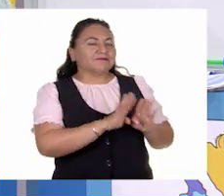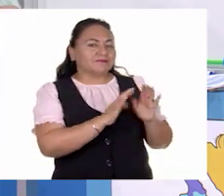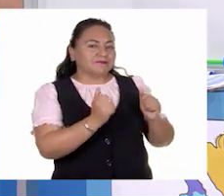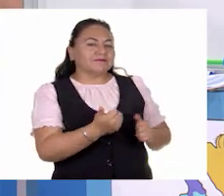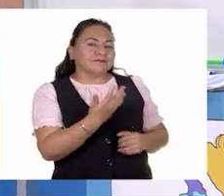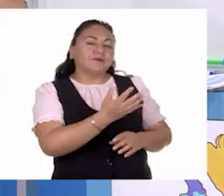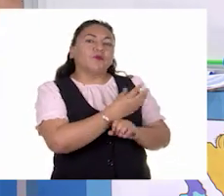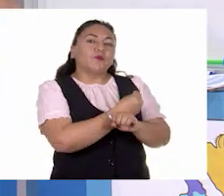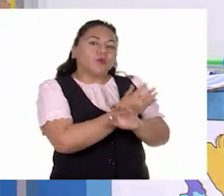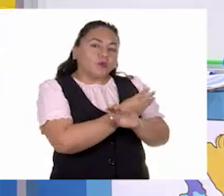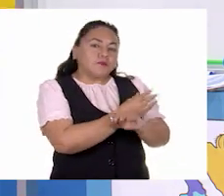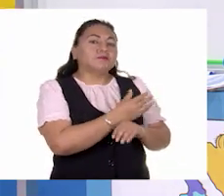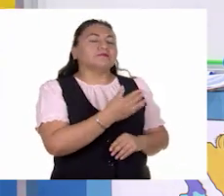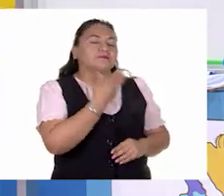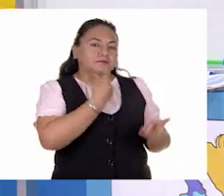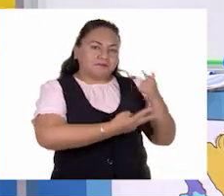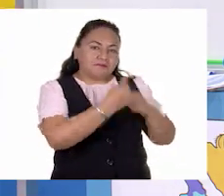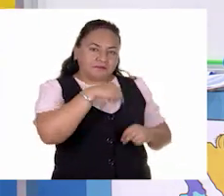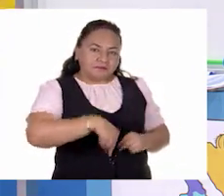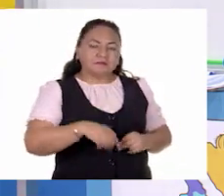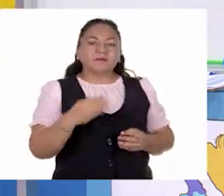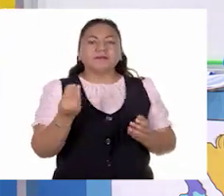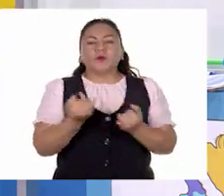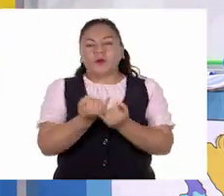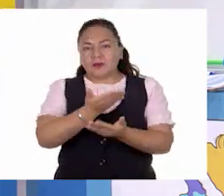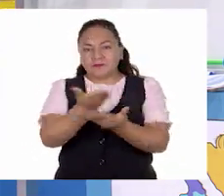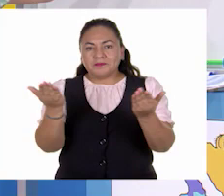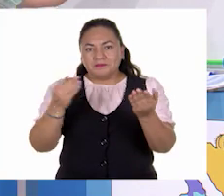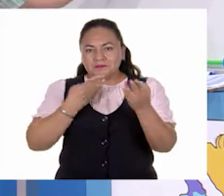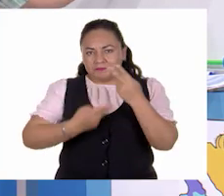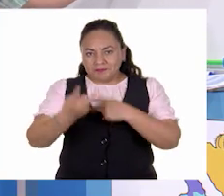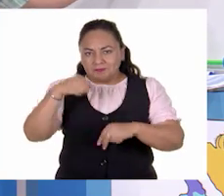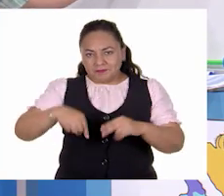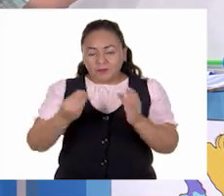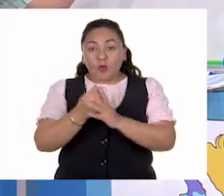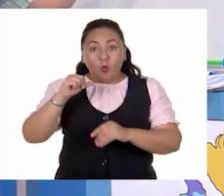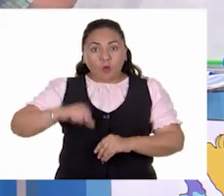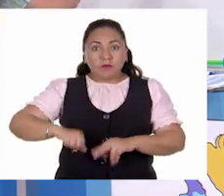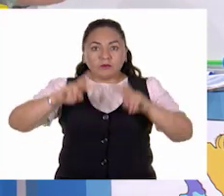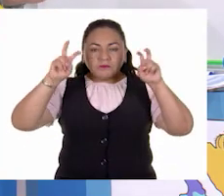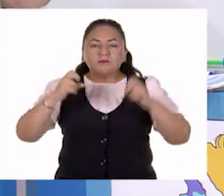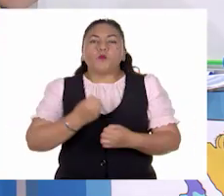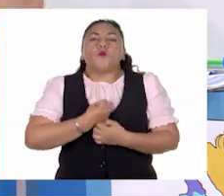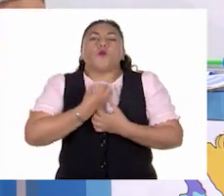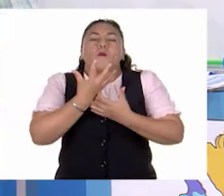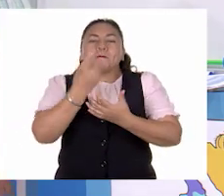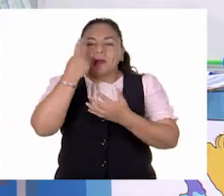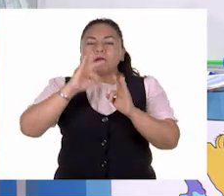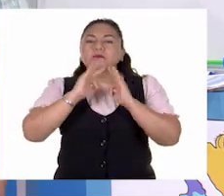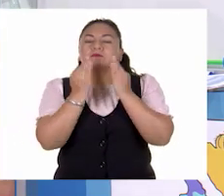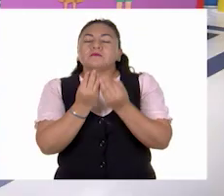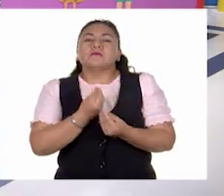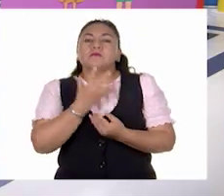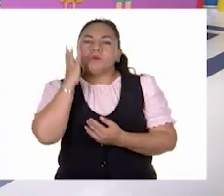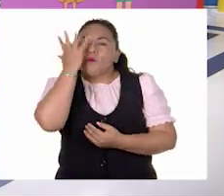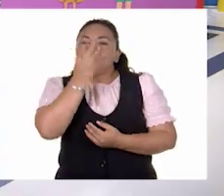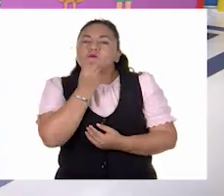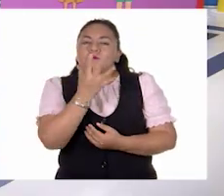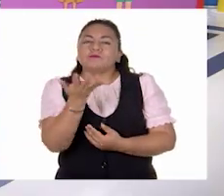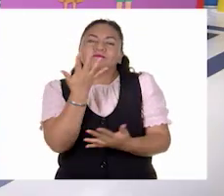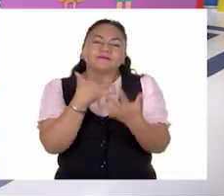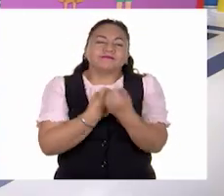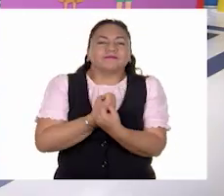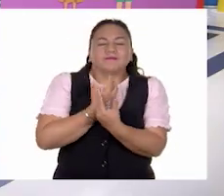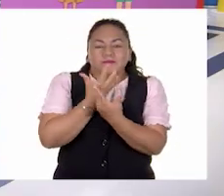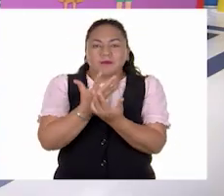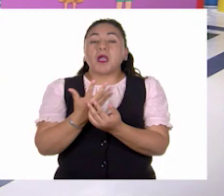en casa. Hoy vamos a platicar sobre los poemas, algo muy importante para decirlo bonito. Vamos a verlo. Y vamos a dar la